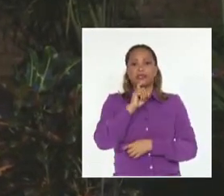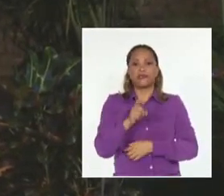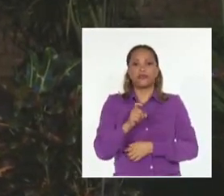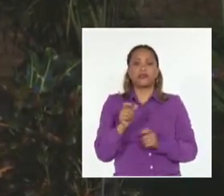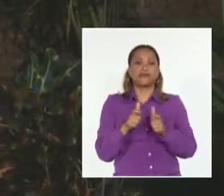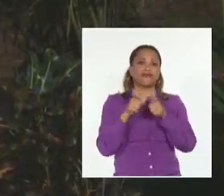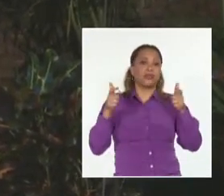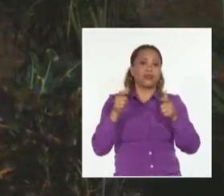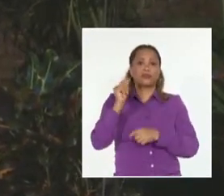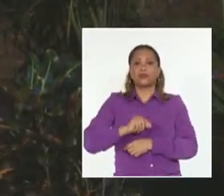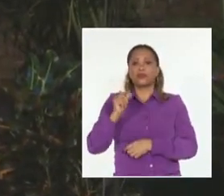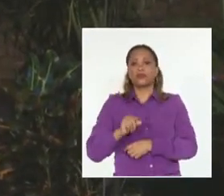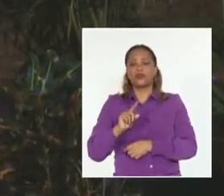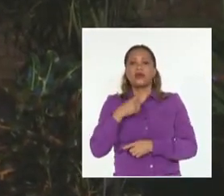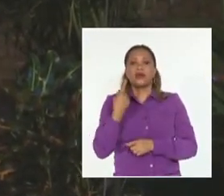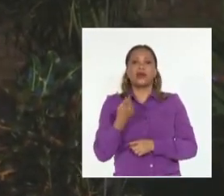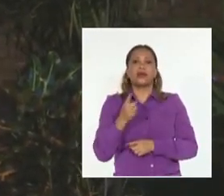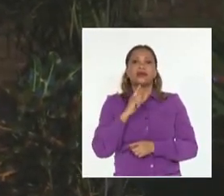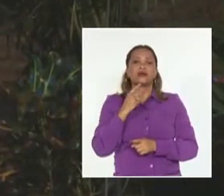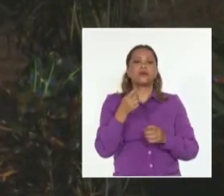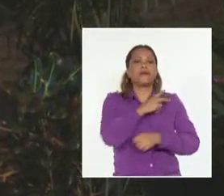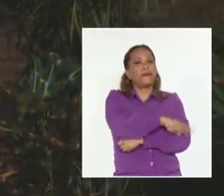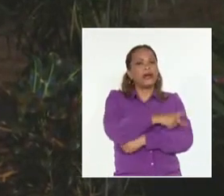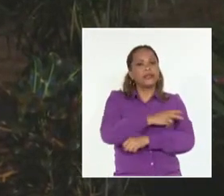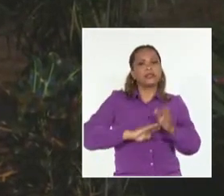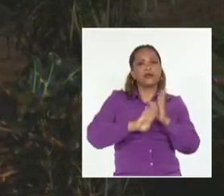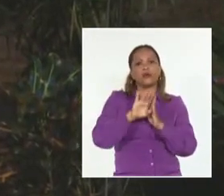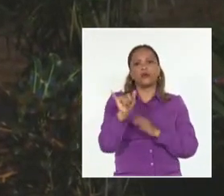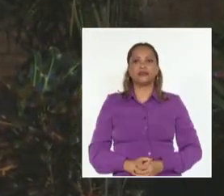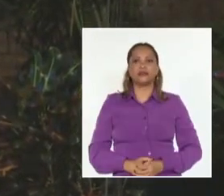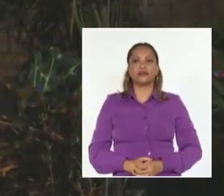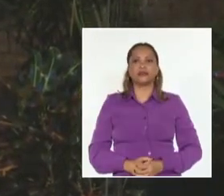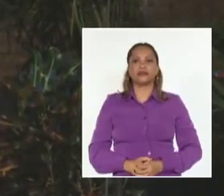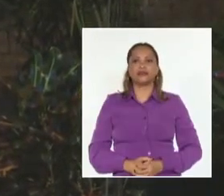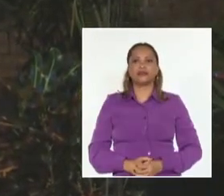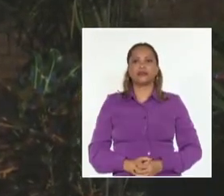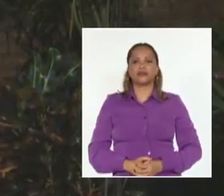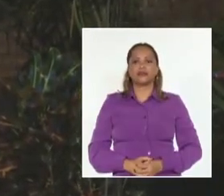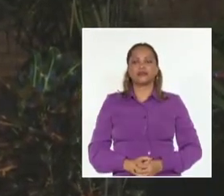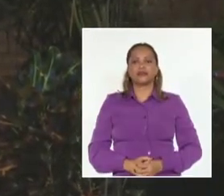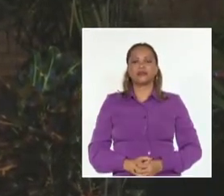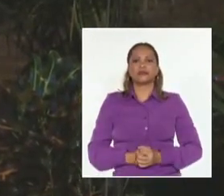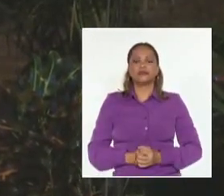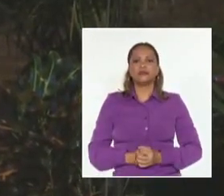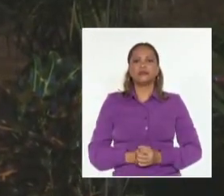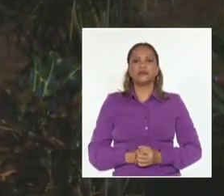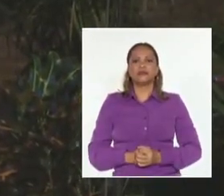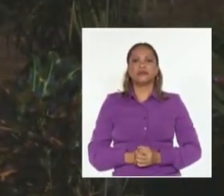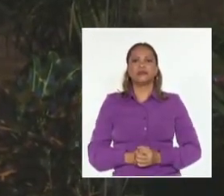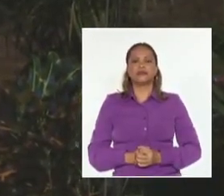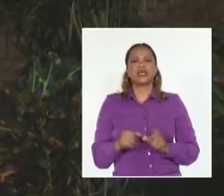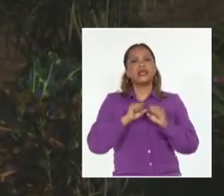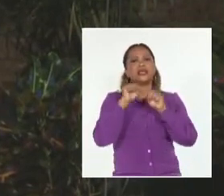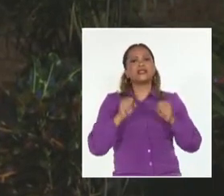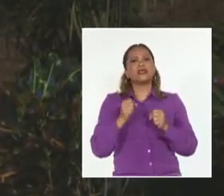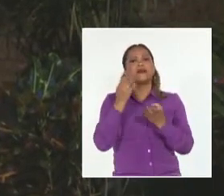mayorías, tanto en naciones en desarrollo como en países desarrollados. Faltan empleos dignos, sistemas de